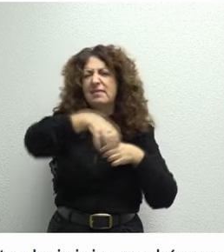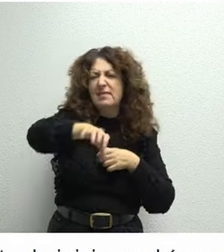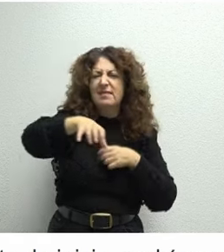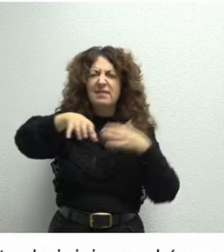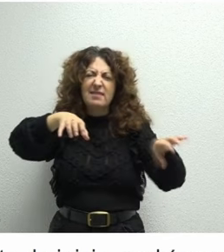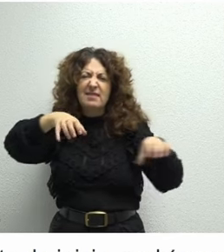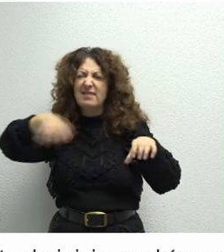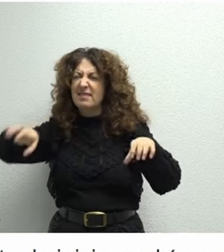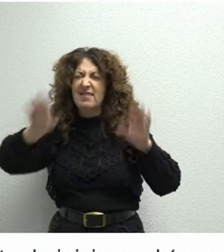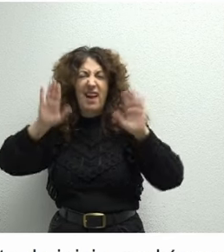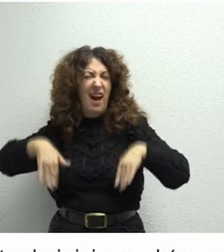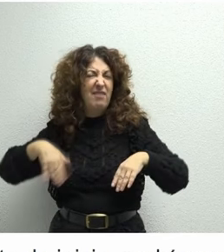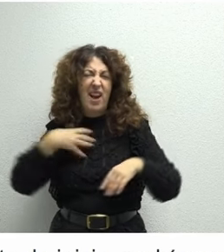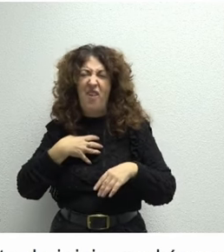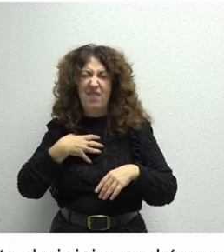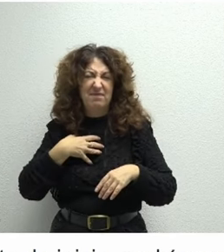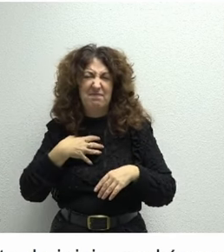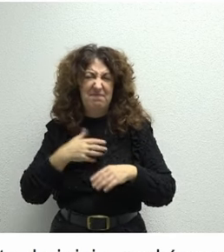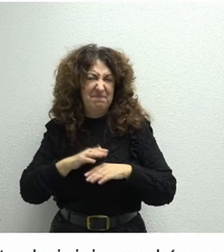conseguíamos nada